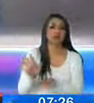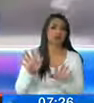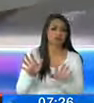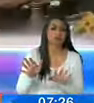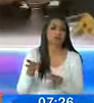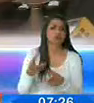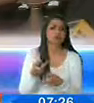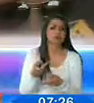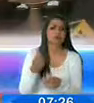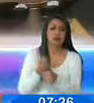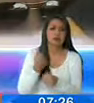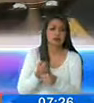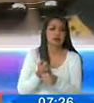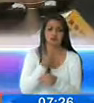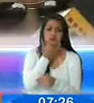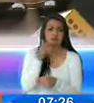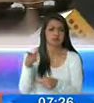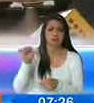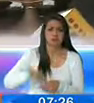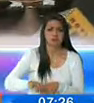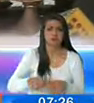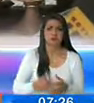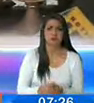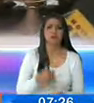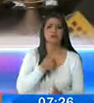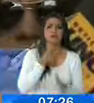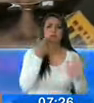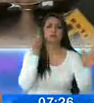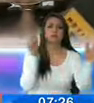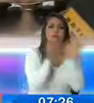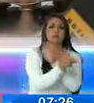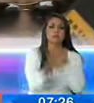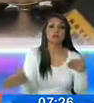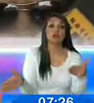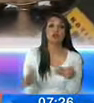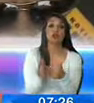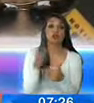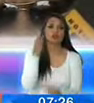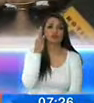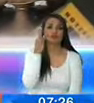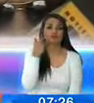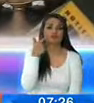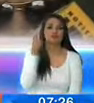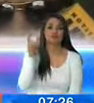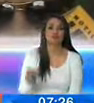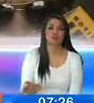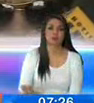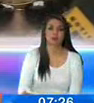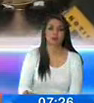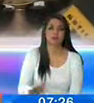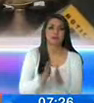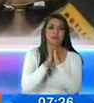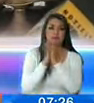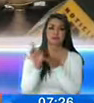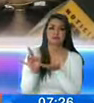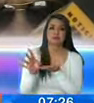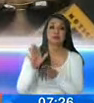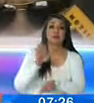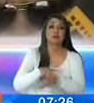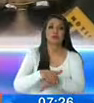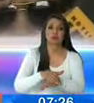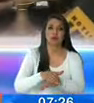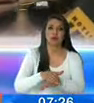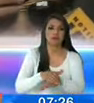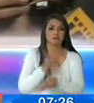manifiesta. A presentar una denuncia en contra de esta funcionaria para pedir su destitución por